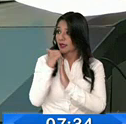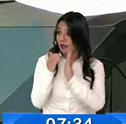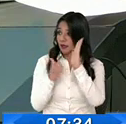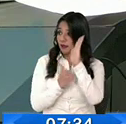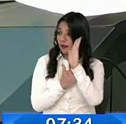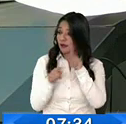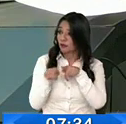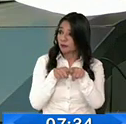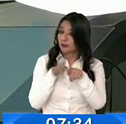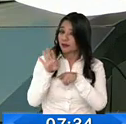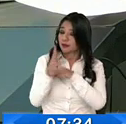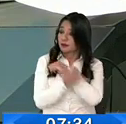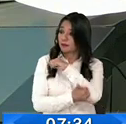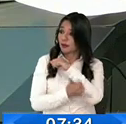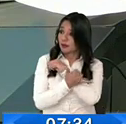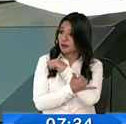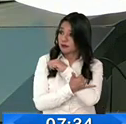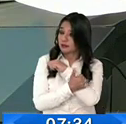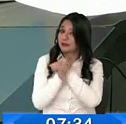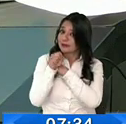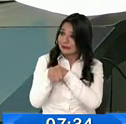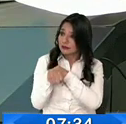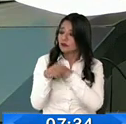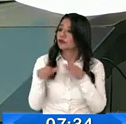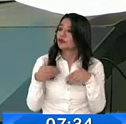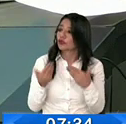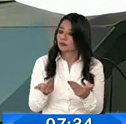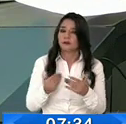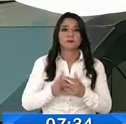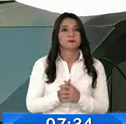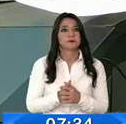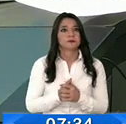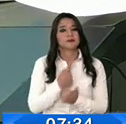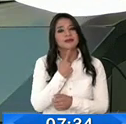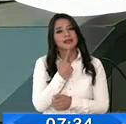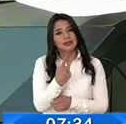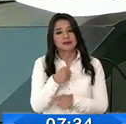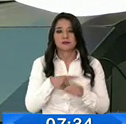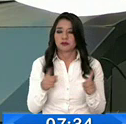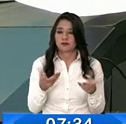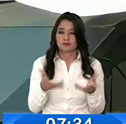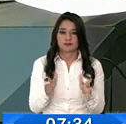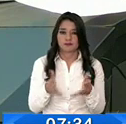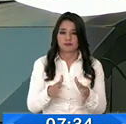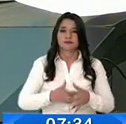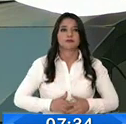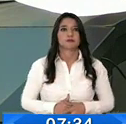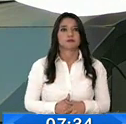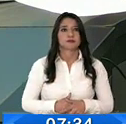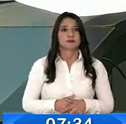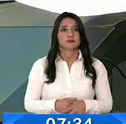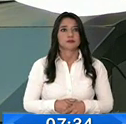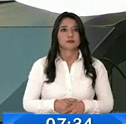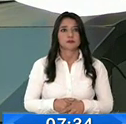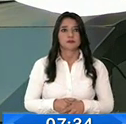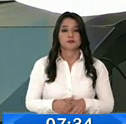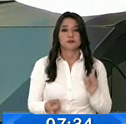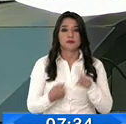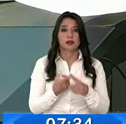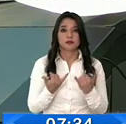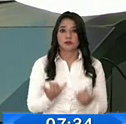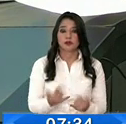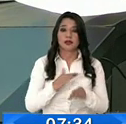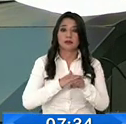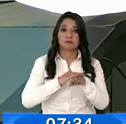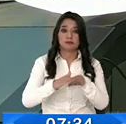si hay cómo está concebida bueno se dice mucho pero en la realidad se hace poco hasta ahora no nos han